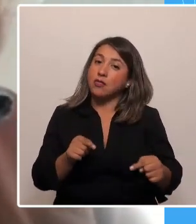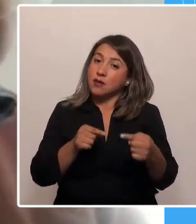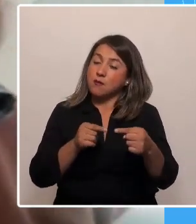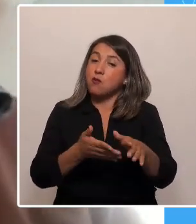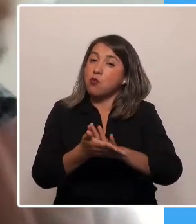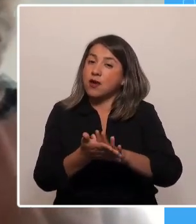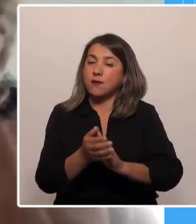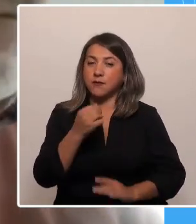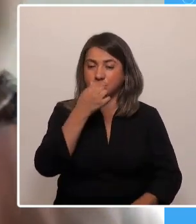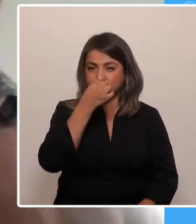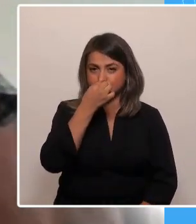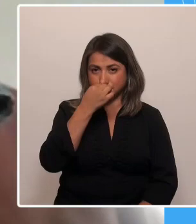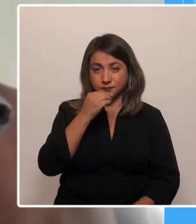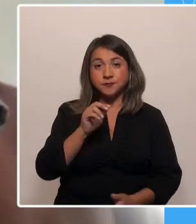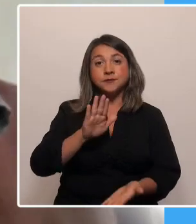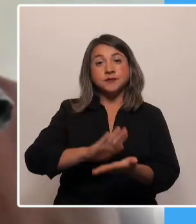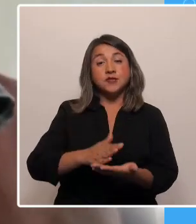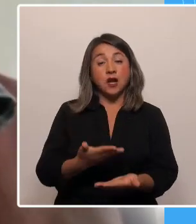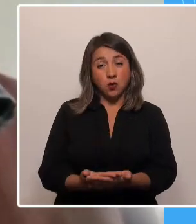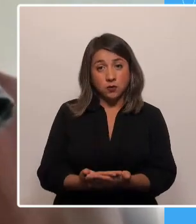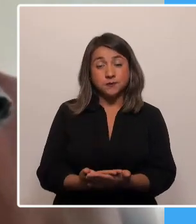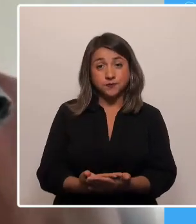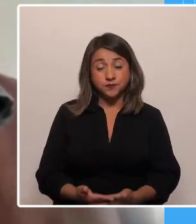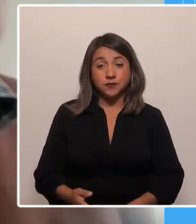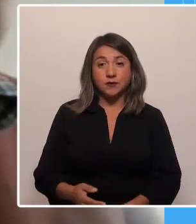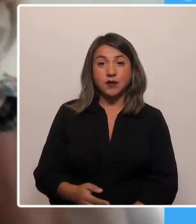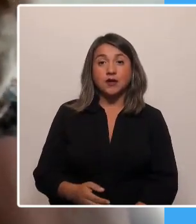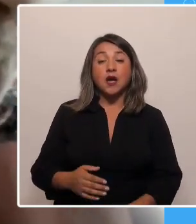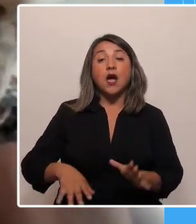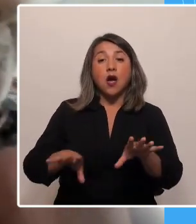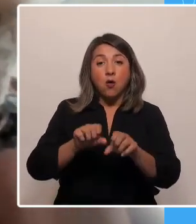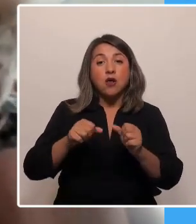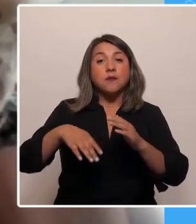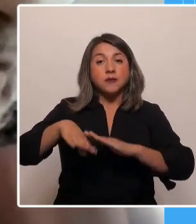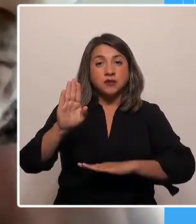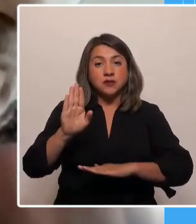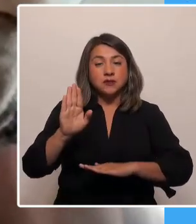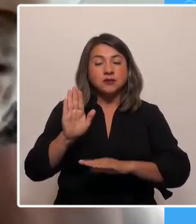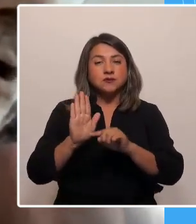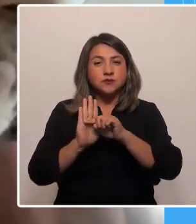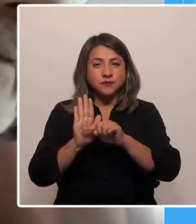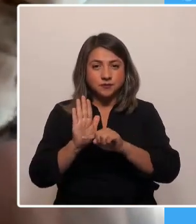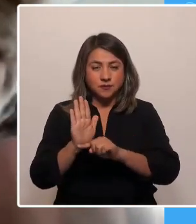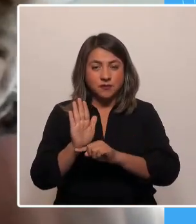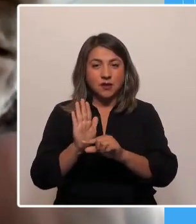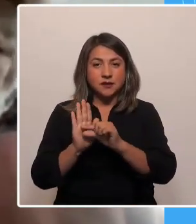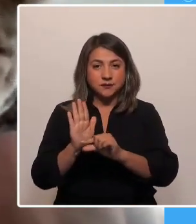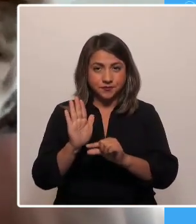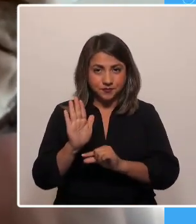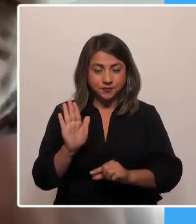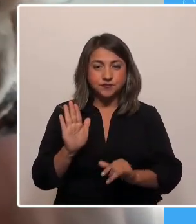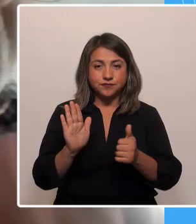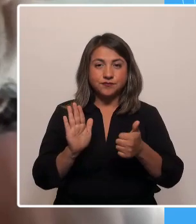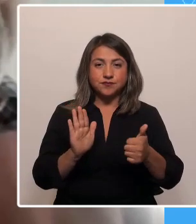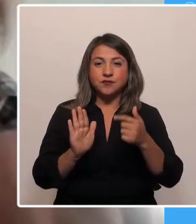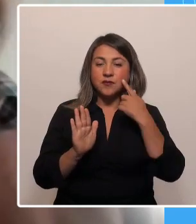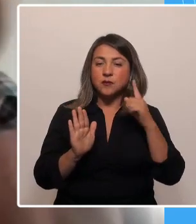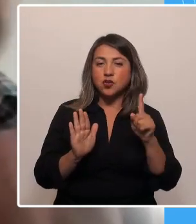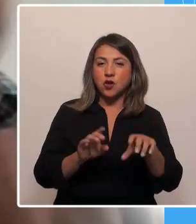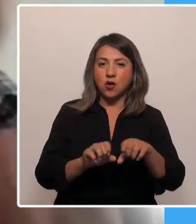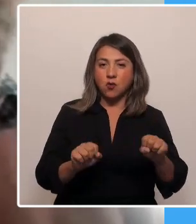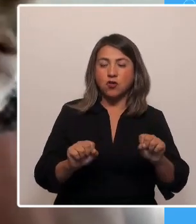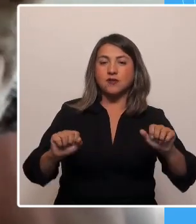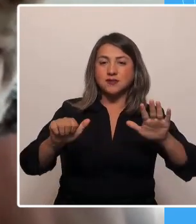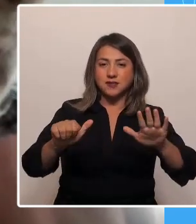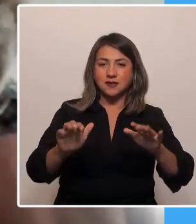ejemplo, en materia de salud, que concuerdo con la mayoría de los incisos de las normas, no estoy de acuerdo con el sexto